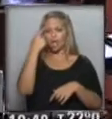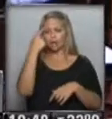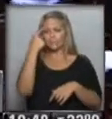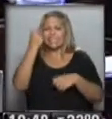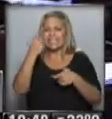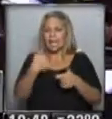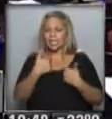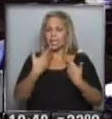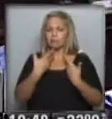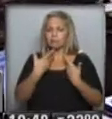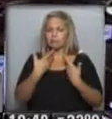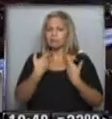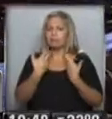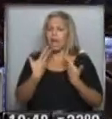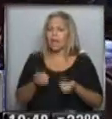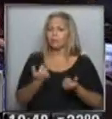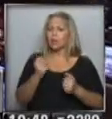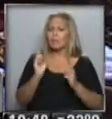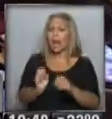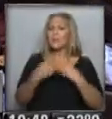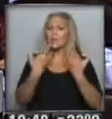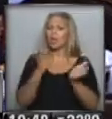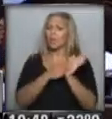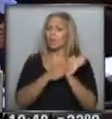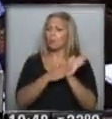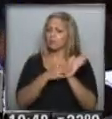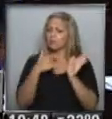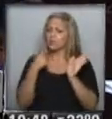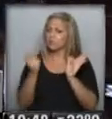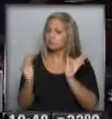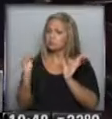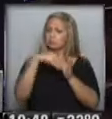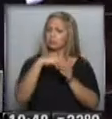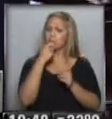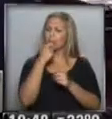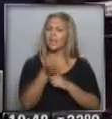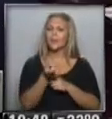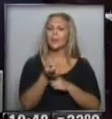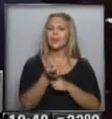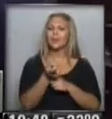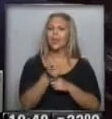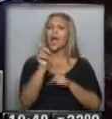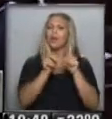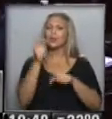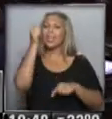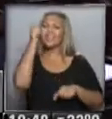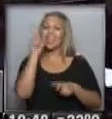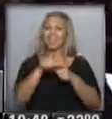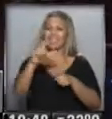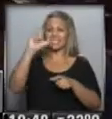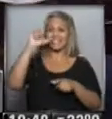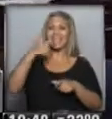iniciativas que nos ayudaban a mejorar lo que estábamos proponiendo, las hemos incorporado. El caso de las iniciativas del